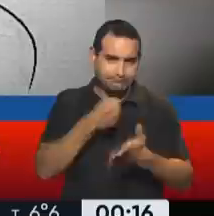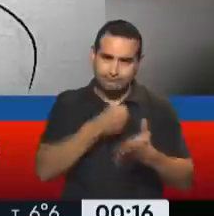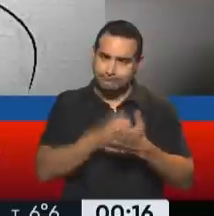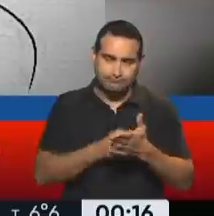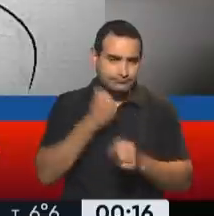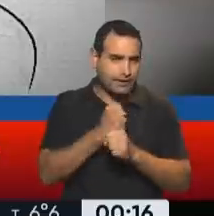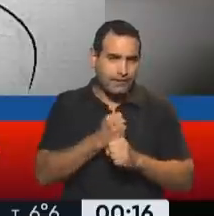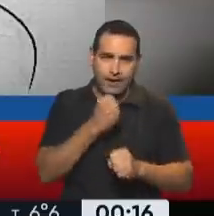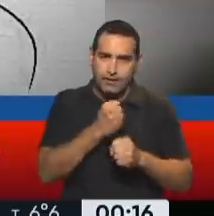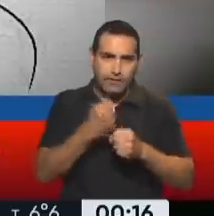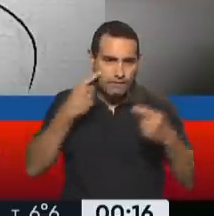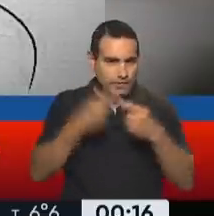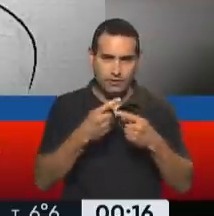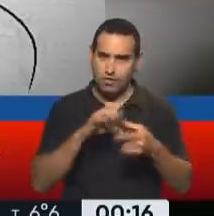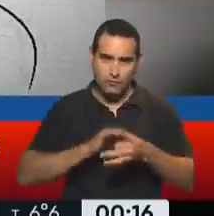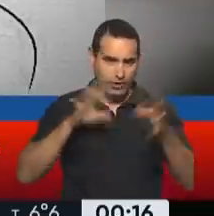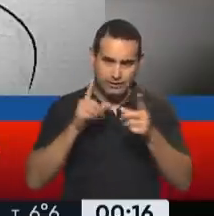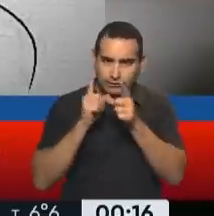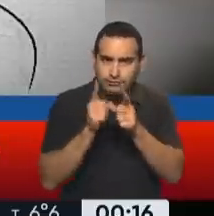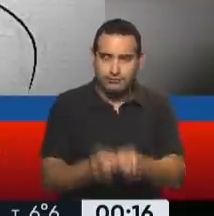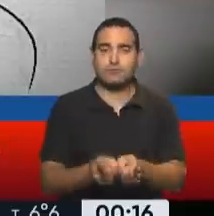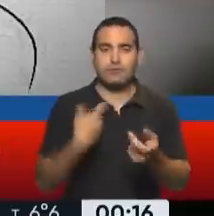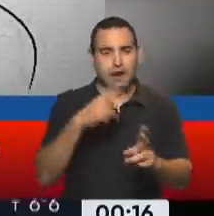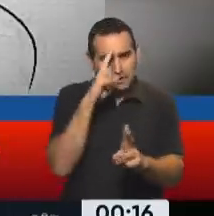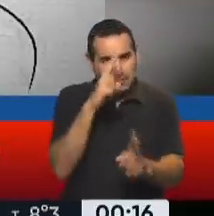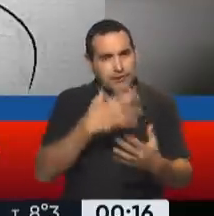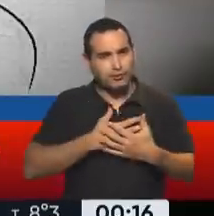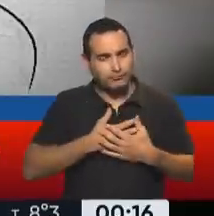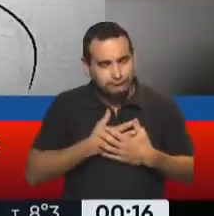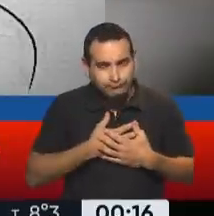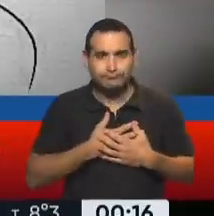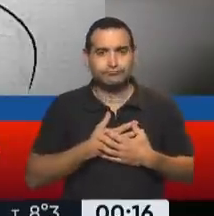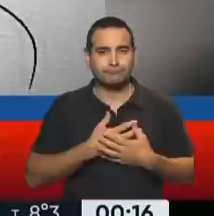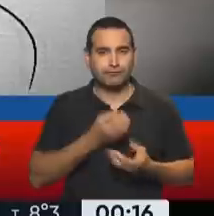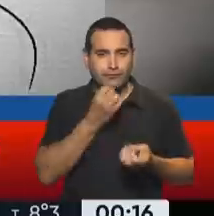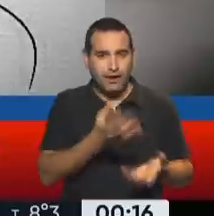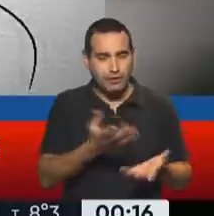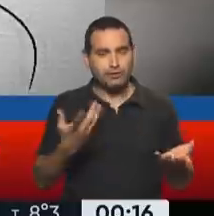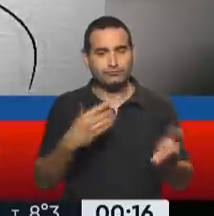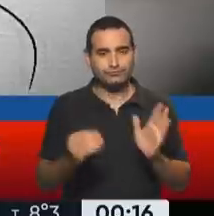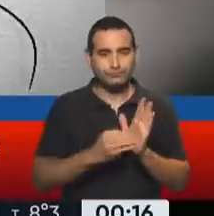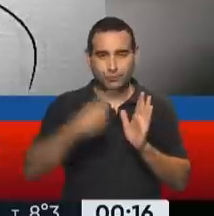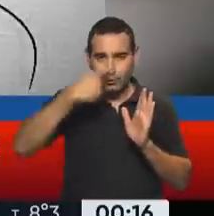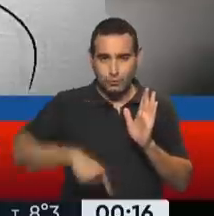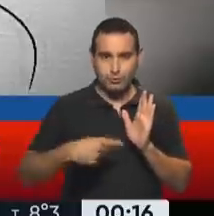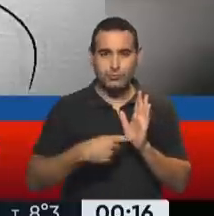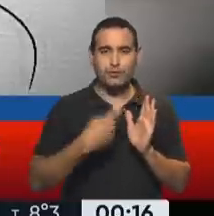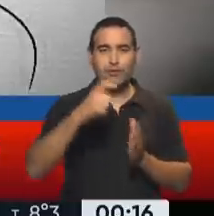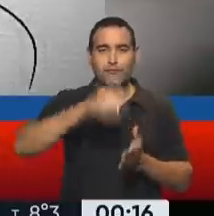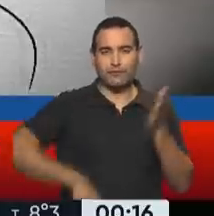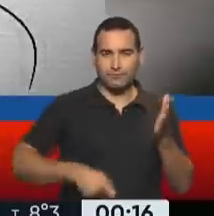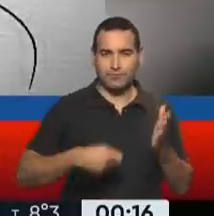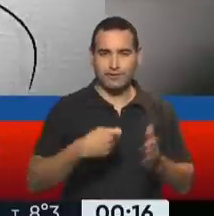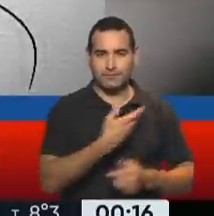trabajando para consolidarlas. Con el respeto y afecto de siempre, sinceramente, concluye la misiva con la firma del